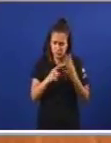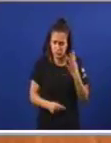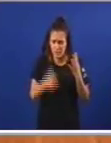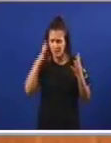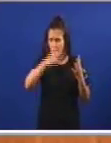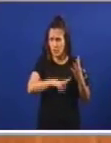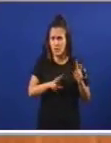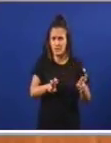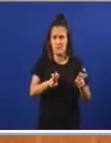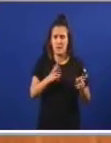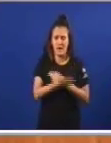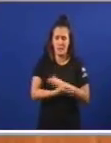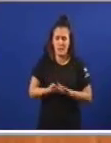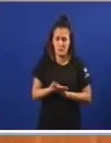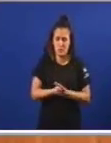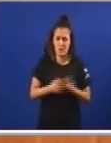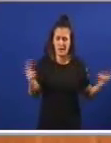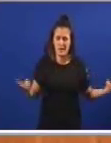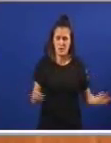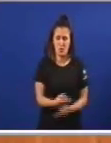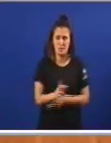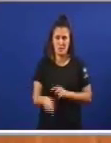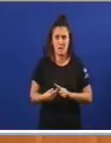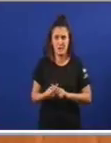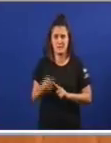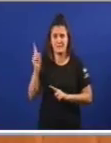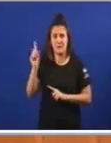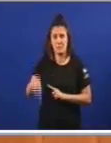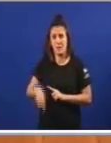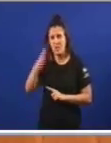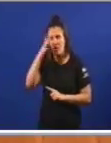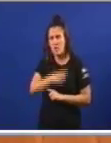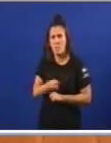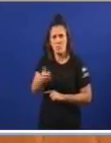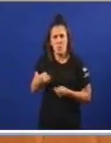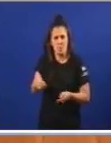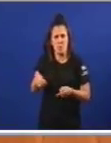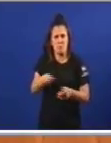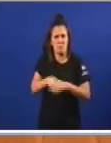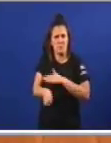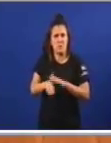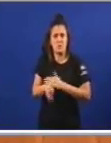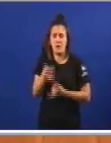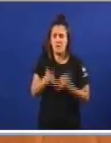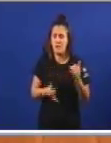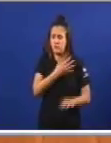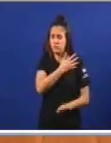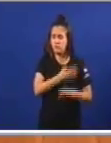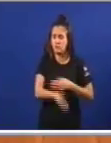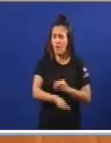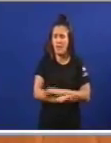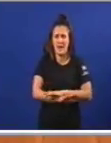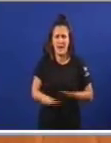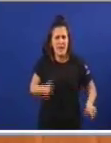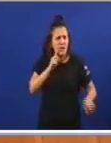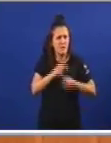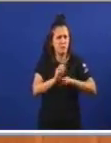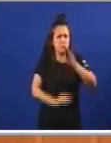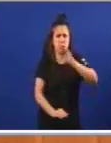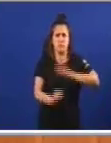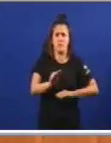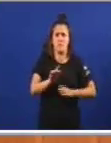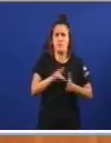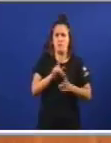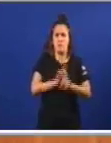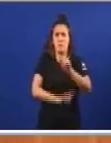materia de recortes e desa denuncia da escasa dotación de medios, nada se fixo para correxir esas eivas que os